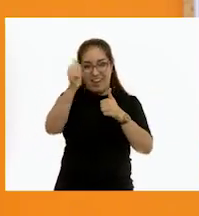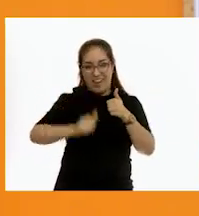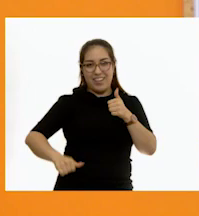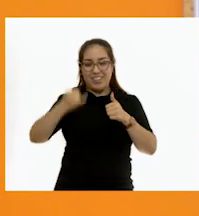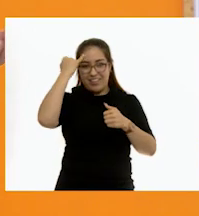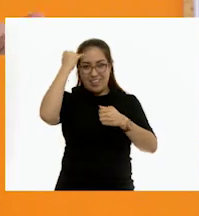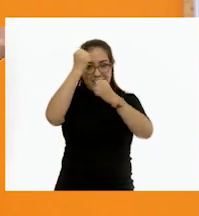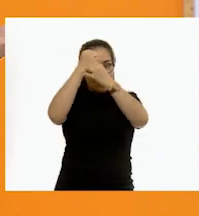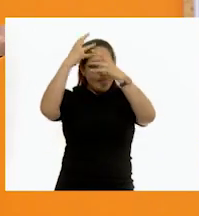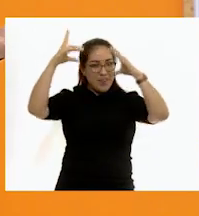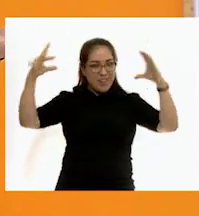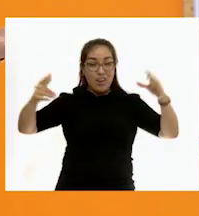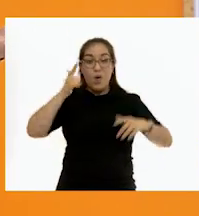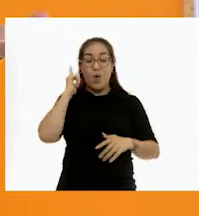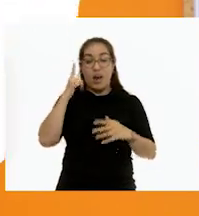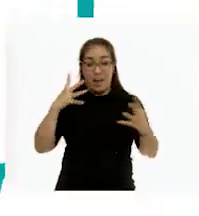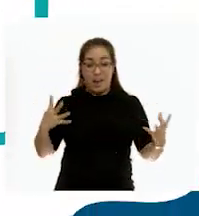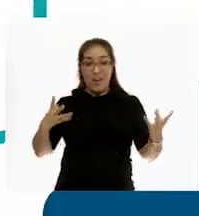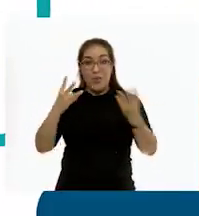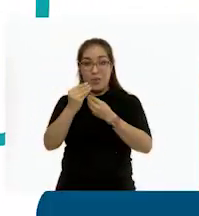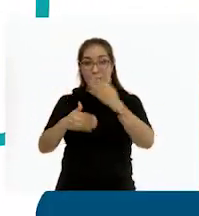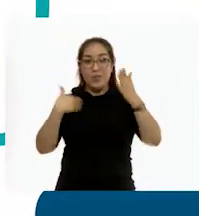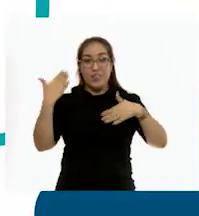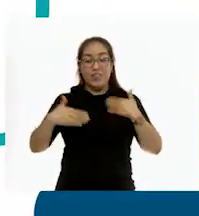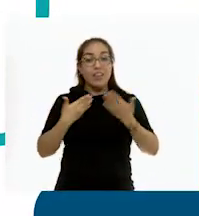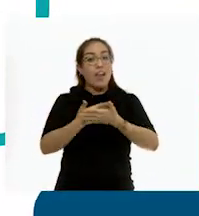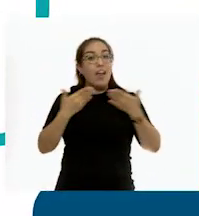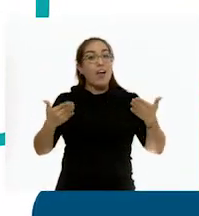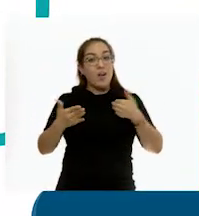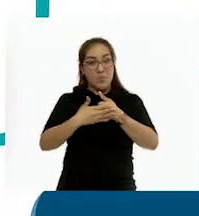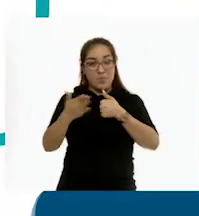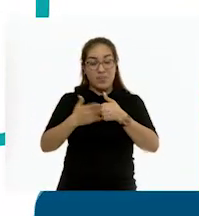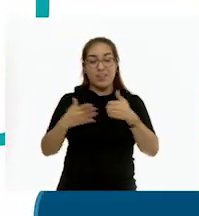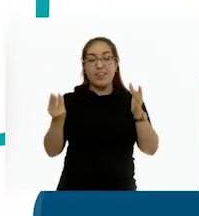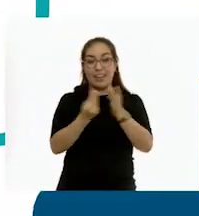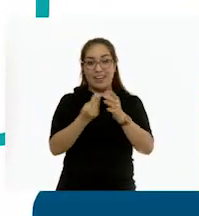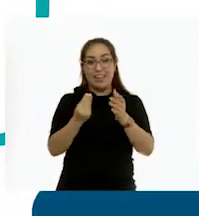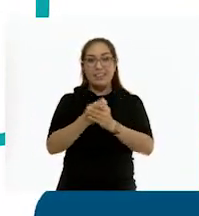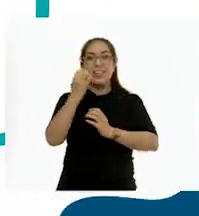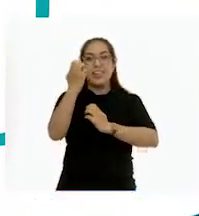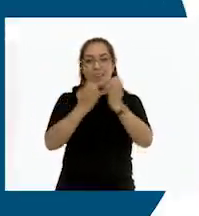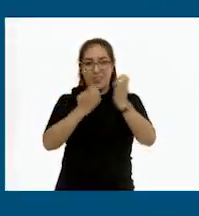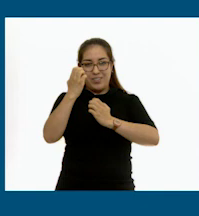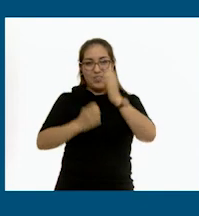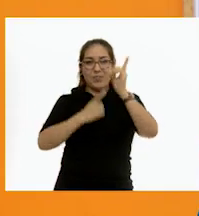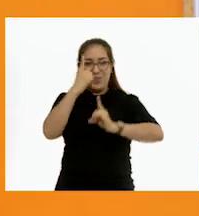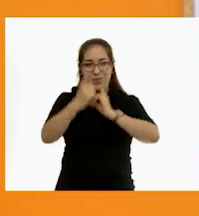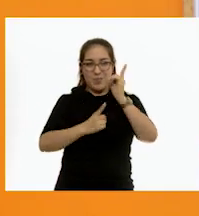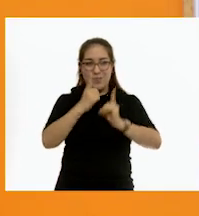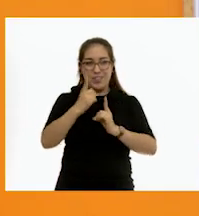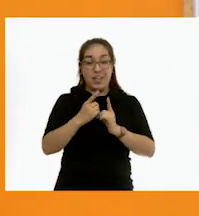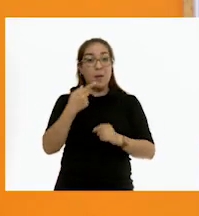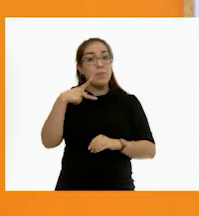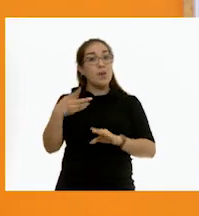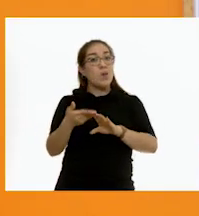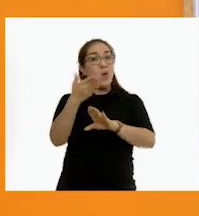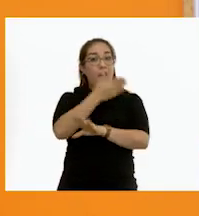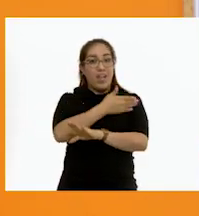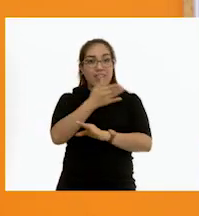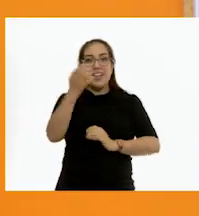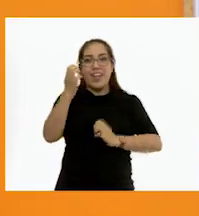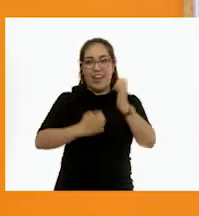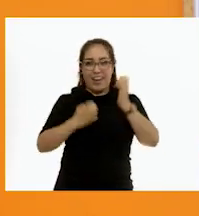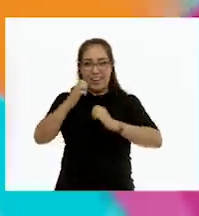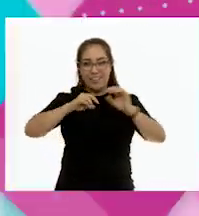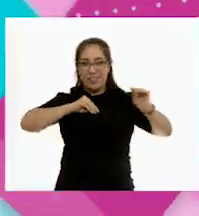Espero lo hayan disfrutado tanto como nosotras. A continuación, Educación Física. Pero antes, a